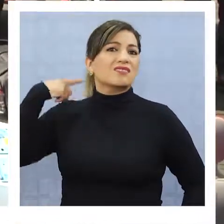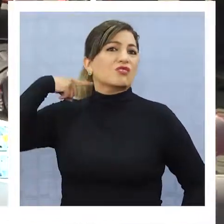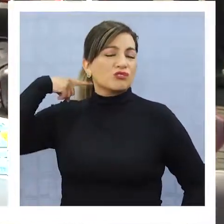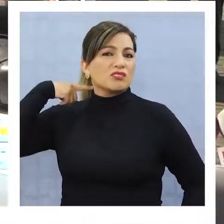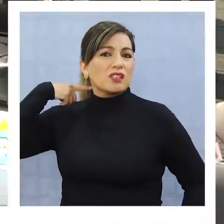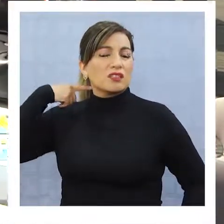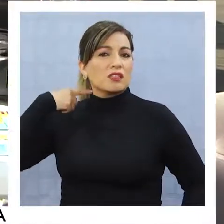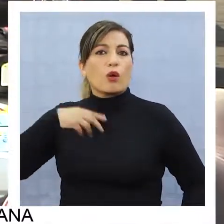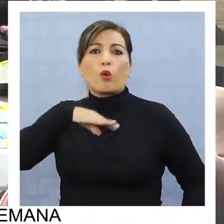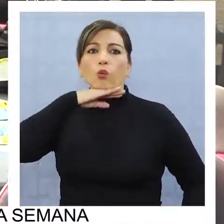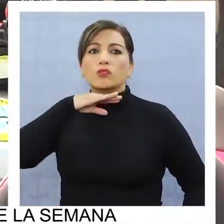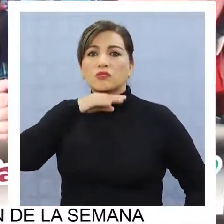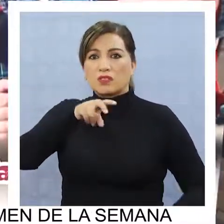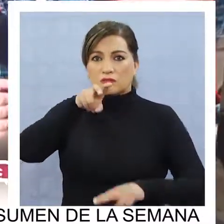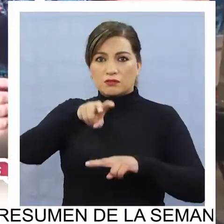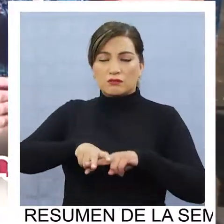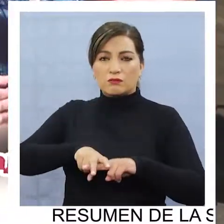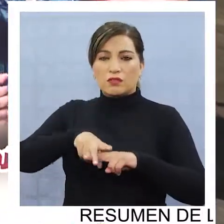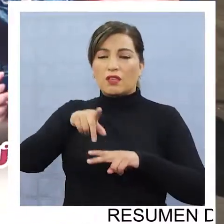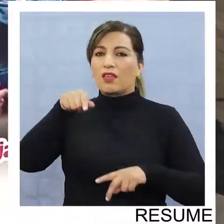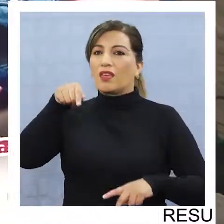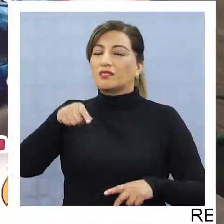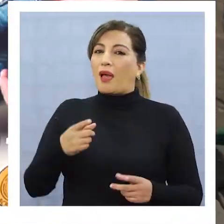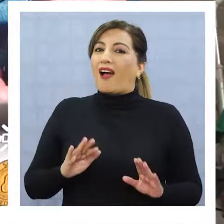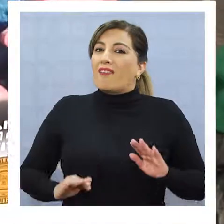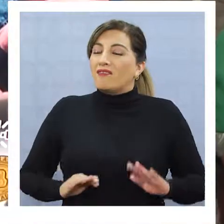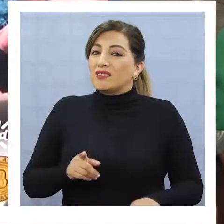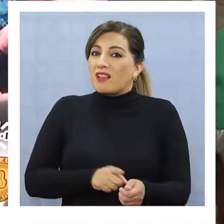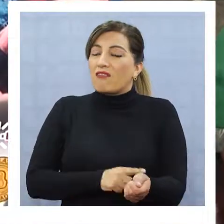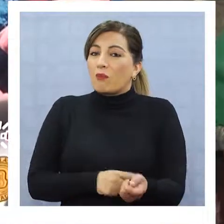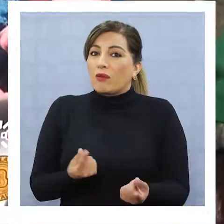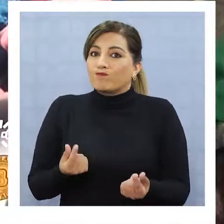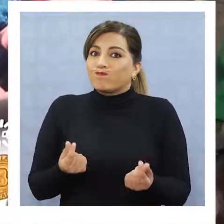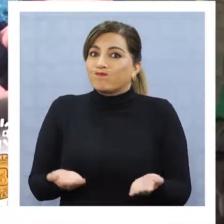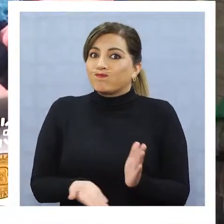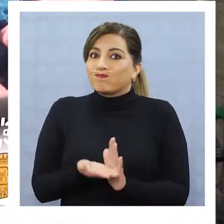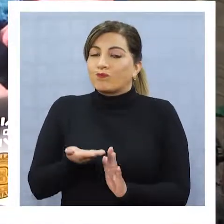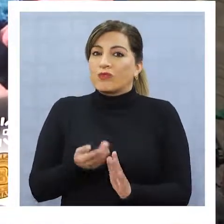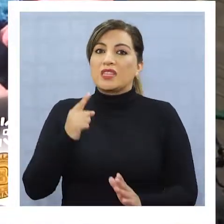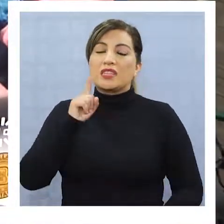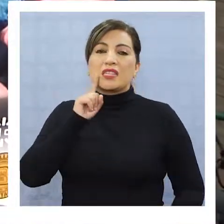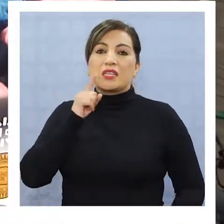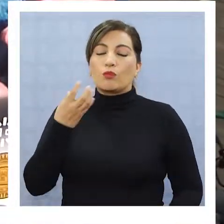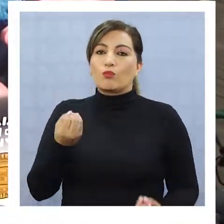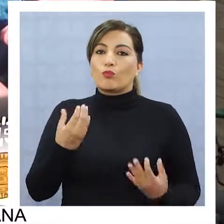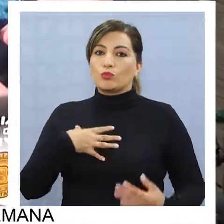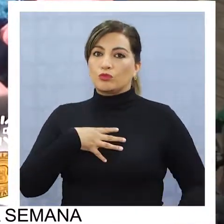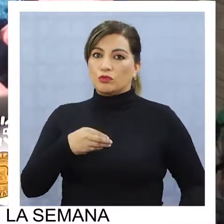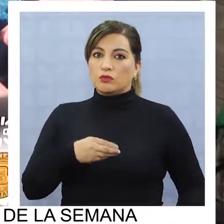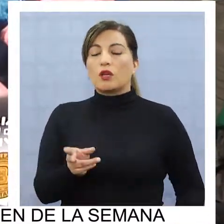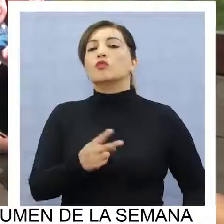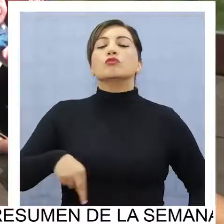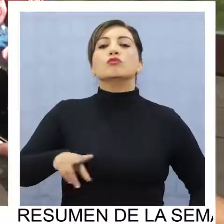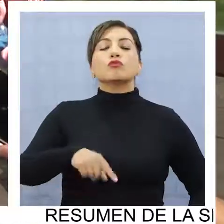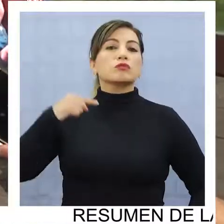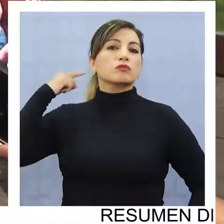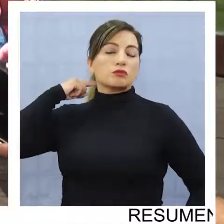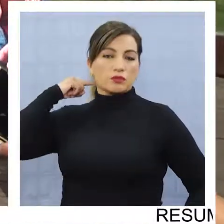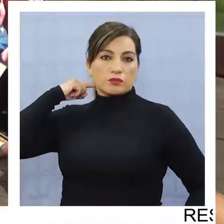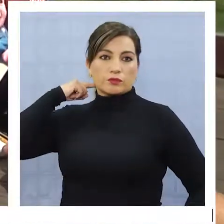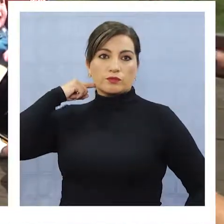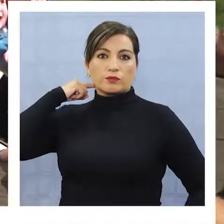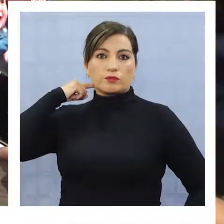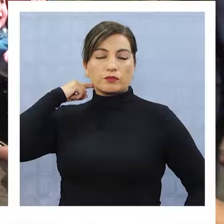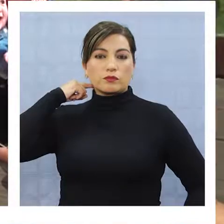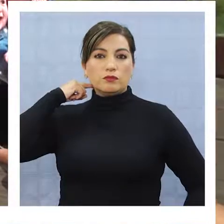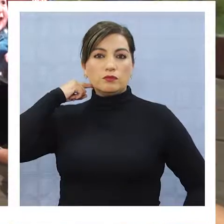utilización de estas sillas infantiles representa un costo elevado para las familias numerosas. Nosotros estamos conscientes de